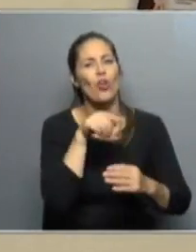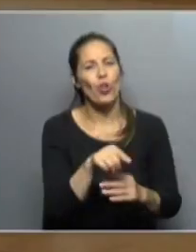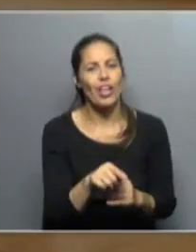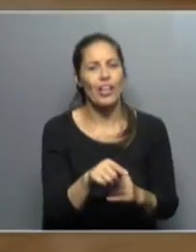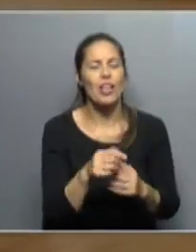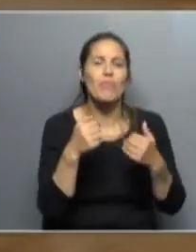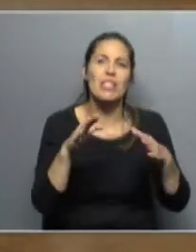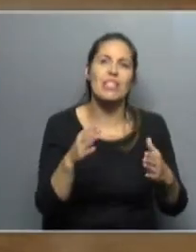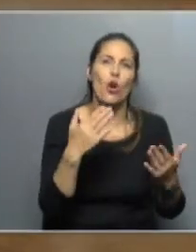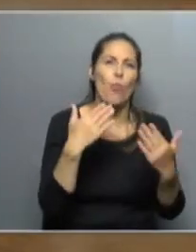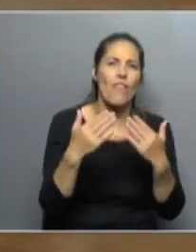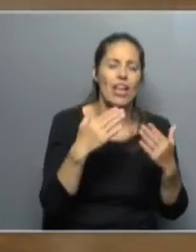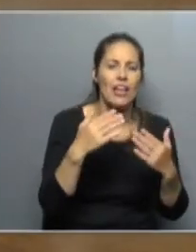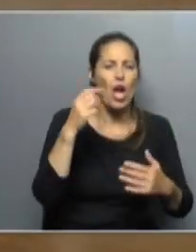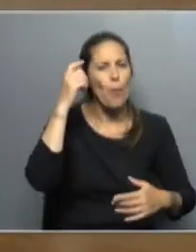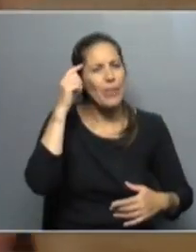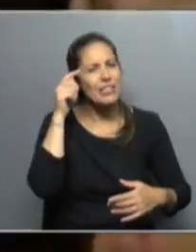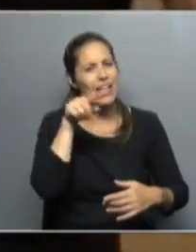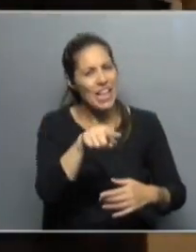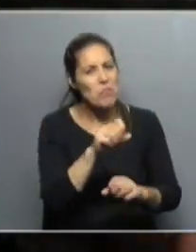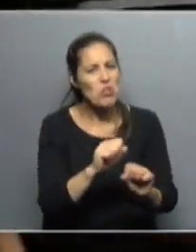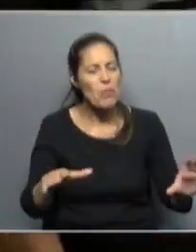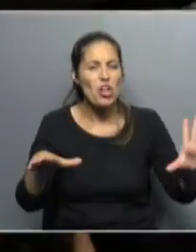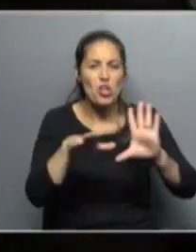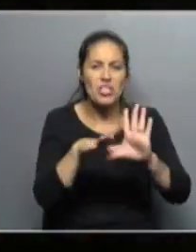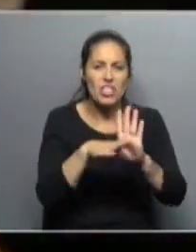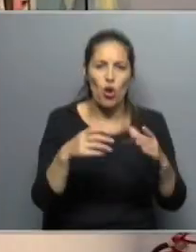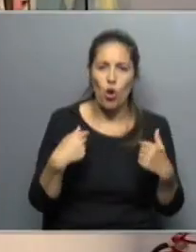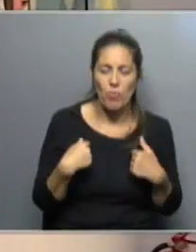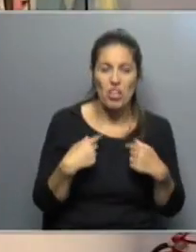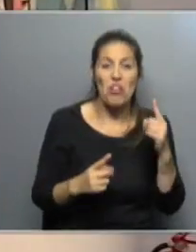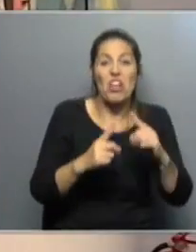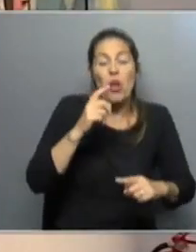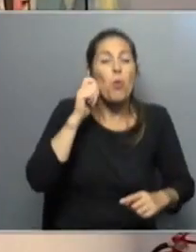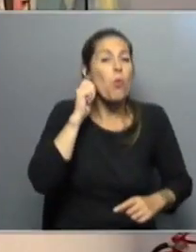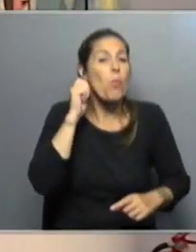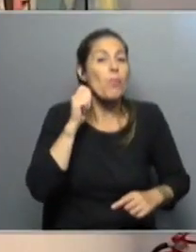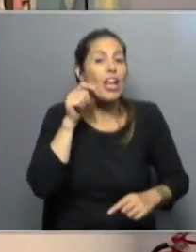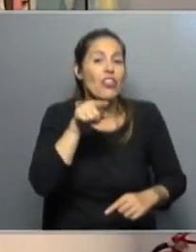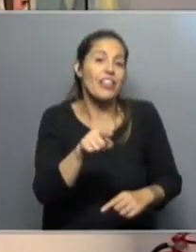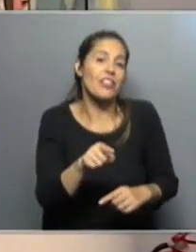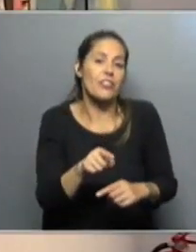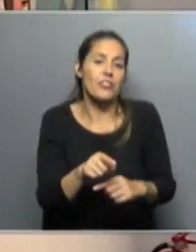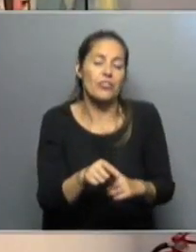y empecé como a pensar de que él podría haber coincidido conmigo en algún cumpleaños de aquellos, ¿viste?